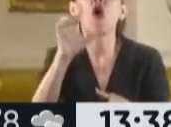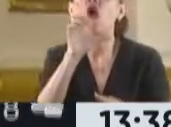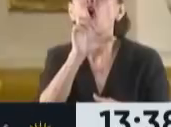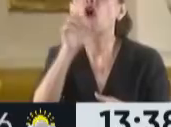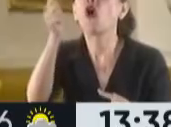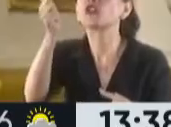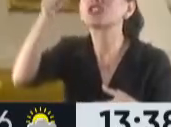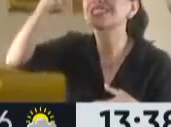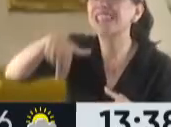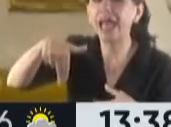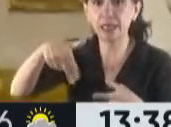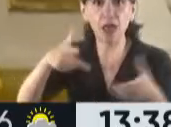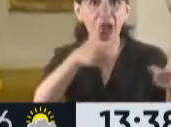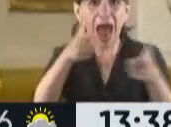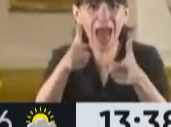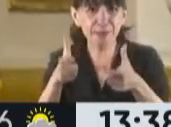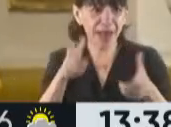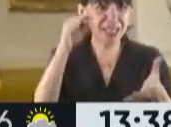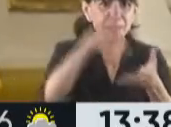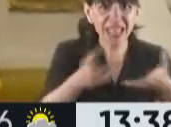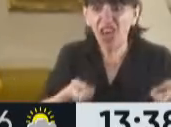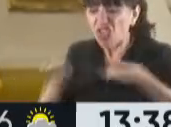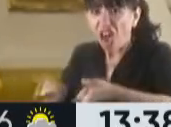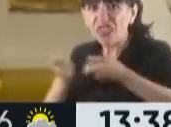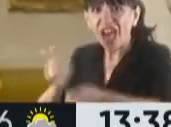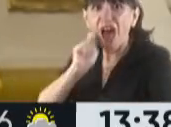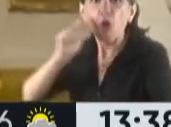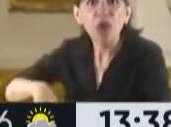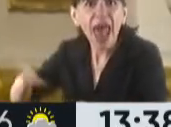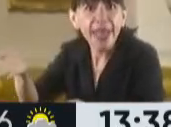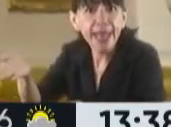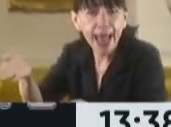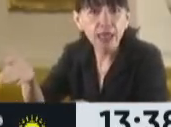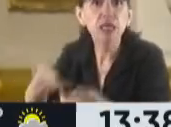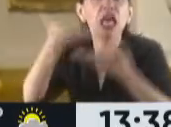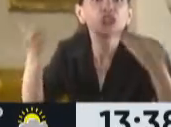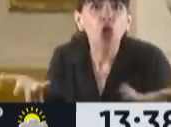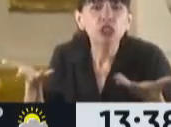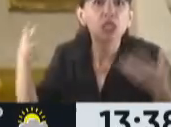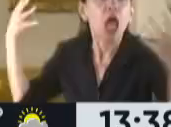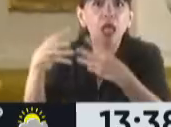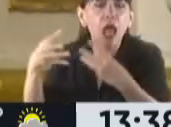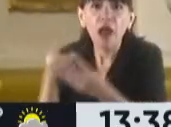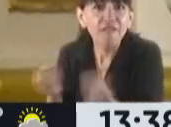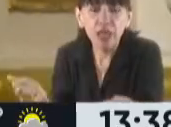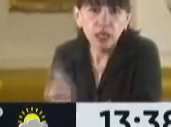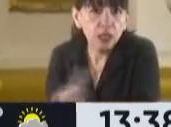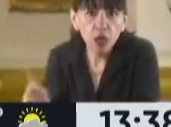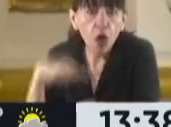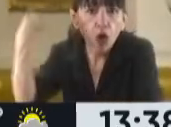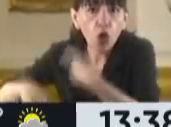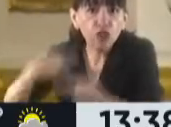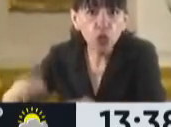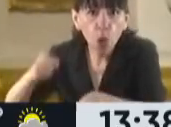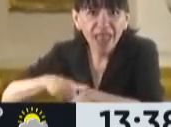armamento a Ucrania, lo que están haciendo es lograr que se sostenga aún más en el tiempo este conflicto armado donde Ucrania